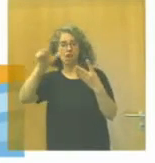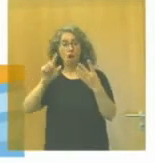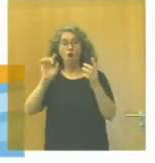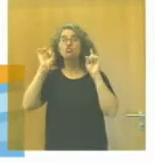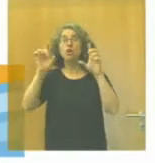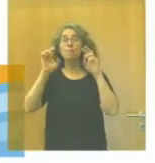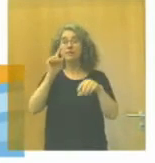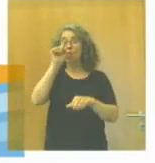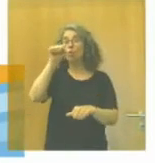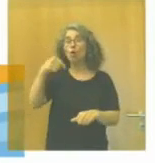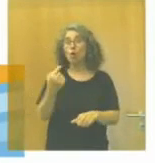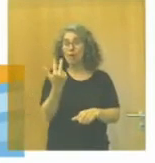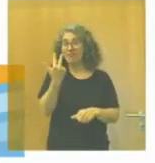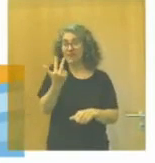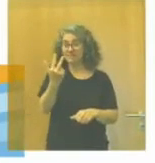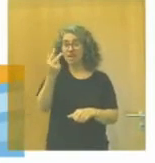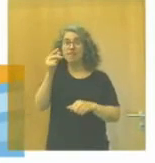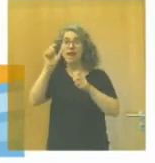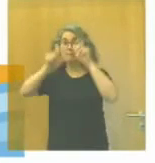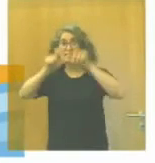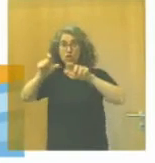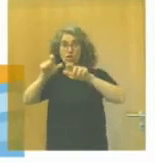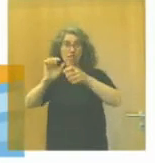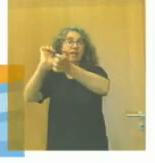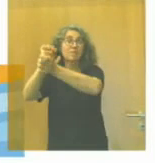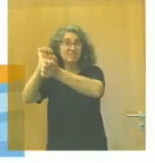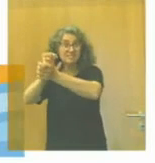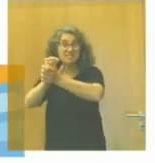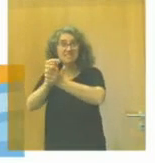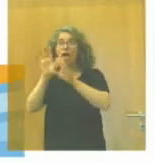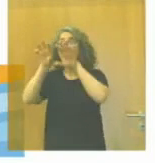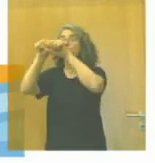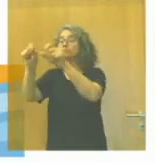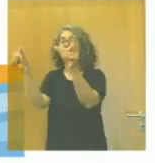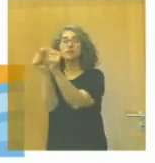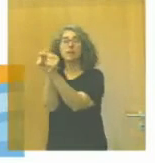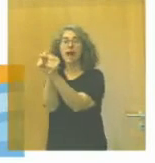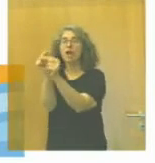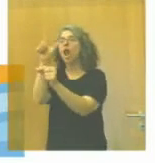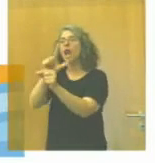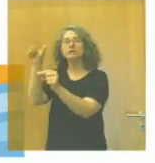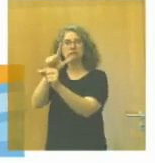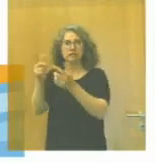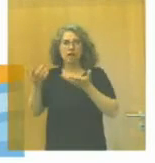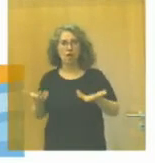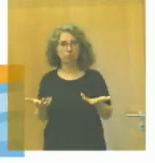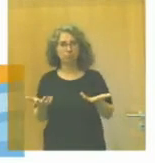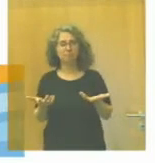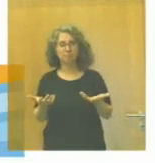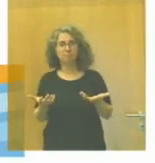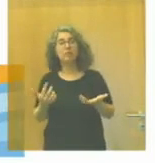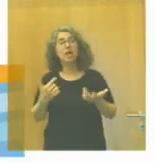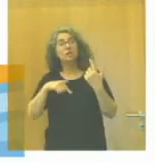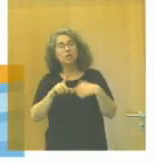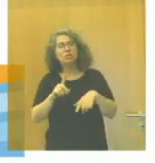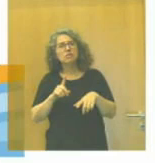el 1.3% de la población privada de libertad había logrado culminar el estudio terciario.